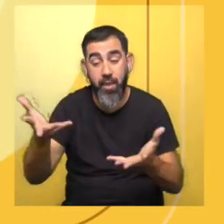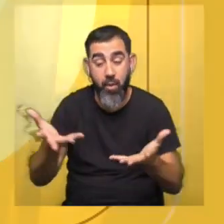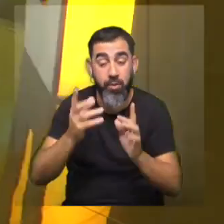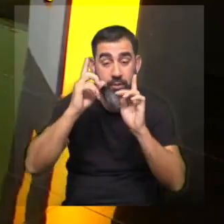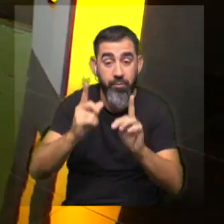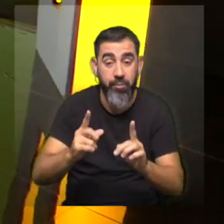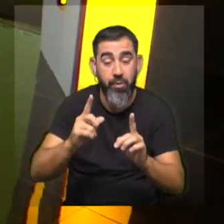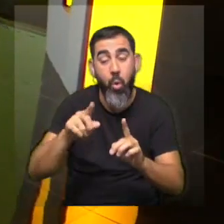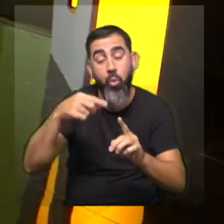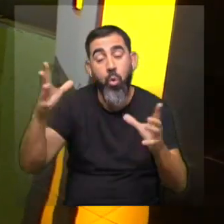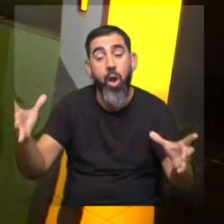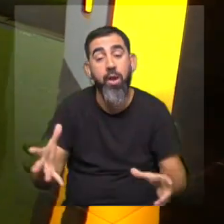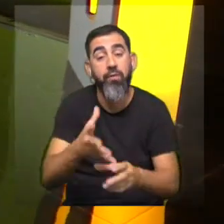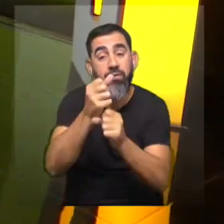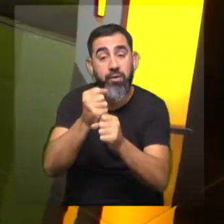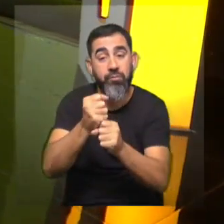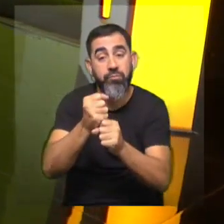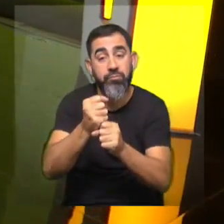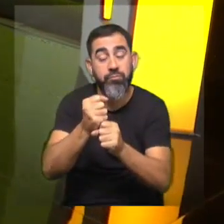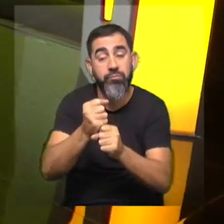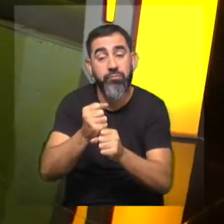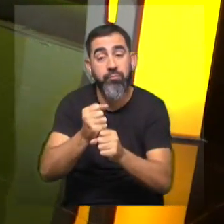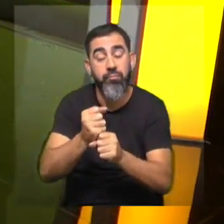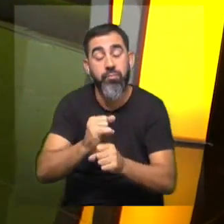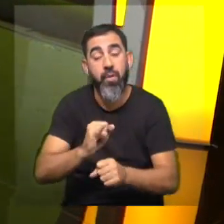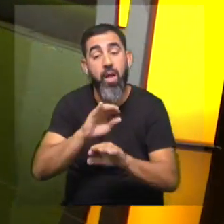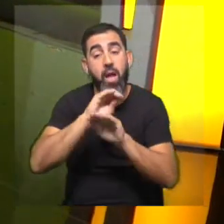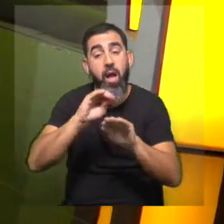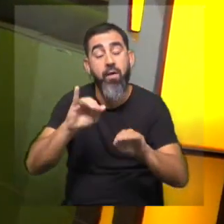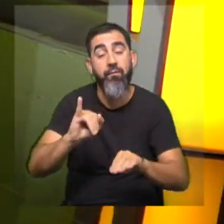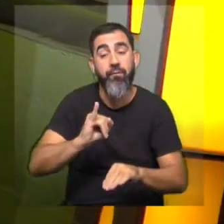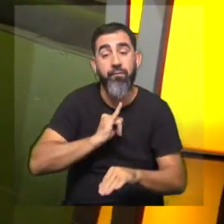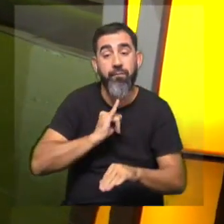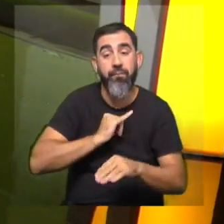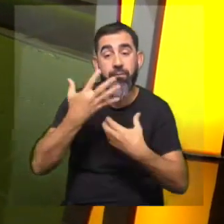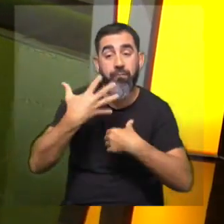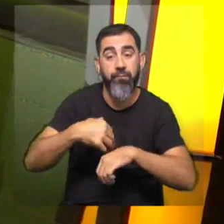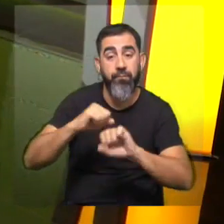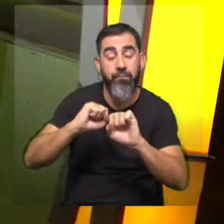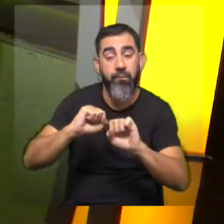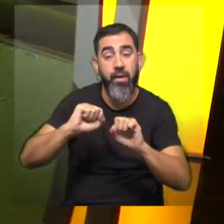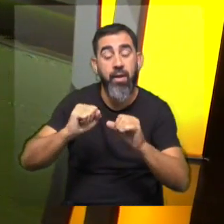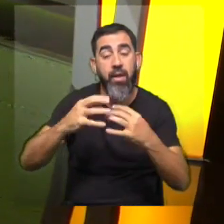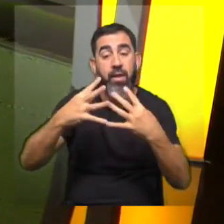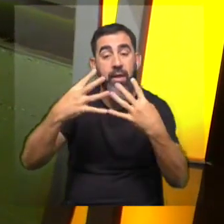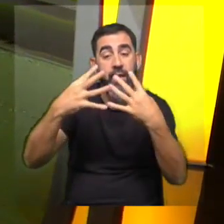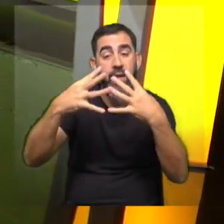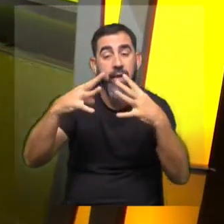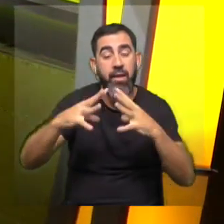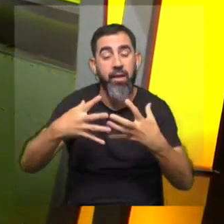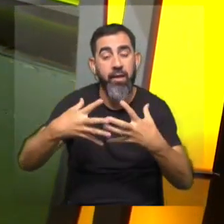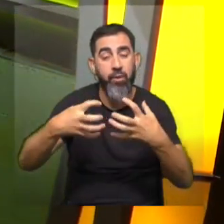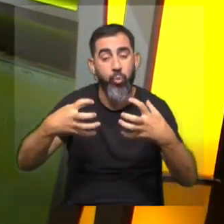se cumplió otro aniversario que es la identificación, el anuncio y la identificación de la estructura del ADN. Okay. La famosa doble hélice que